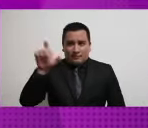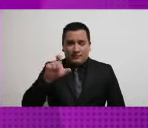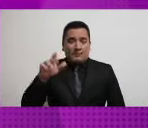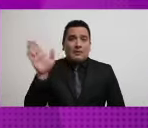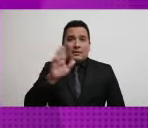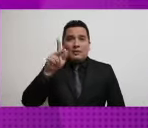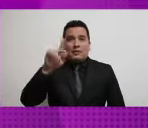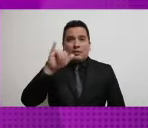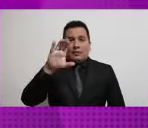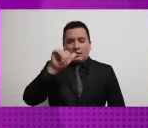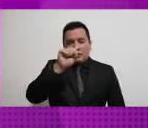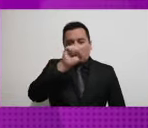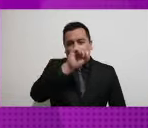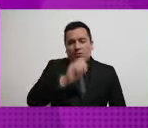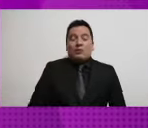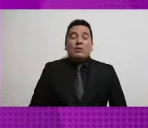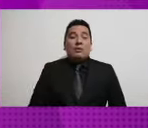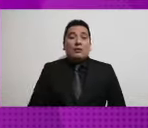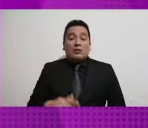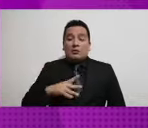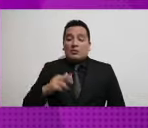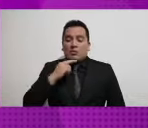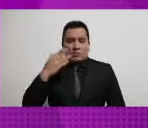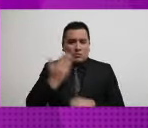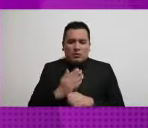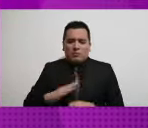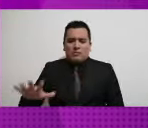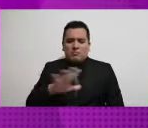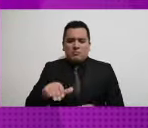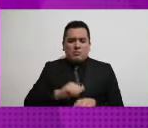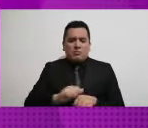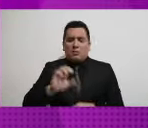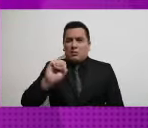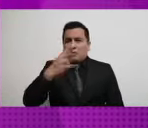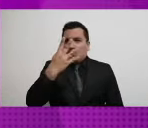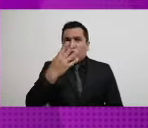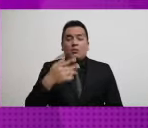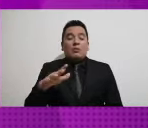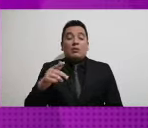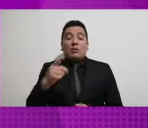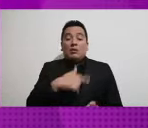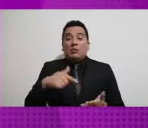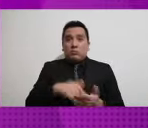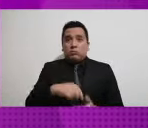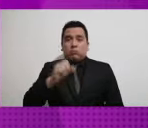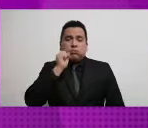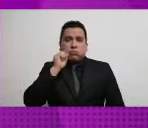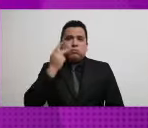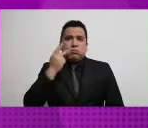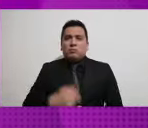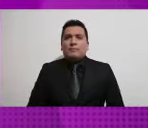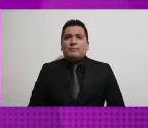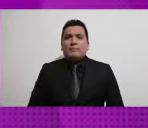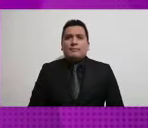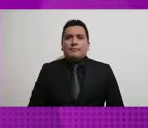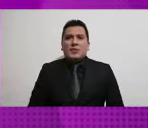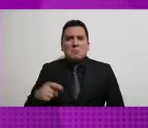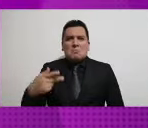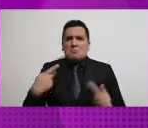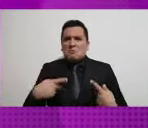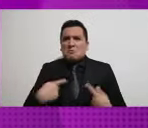actualmente presidente del Comité Distrital 04 con cabecera en el municipio de San Pedro y es